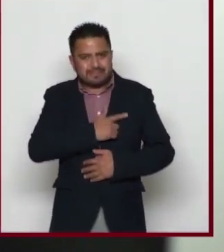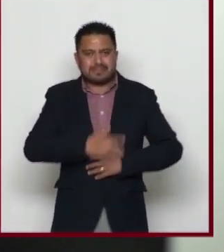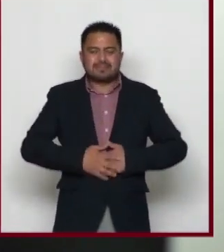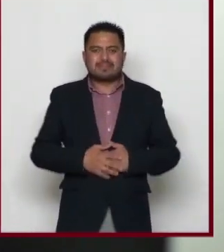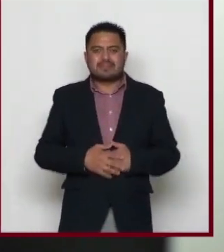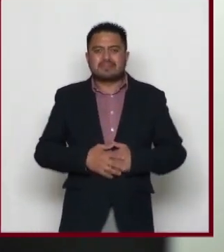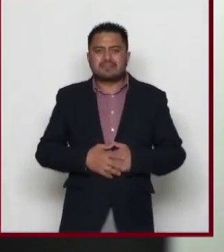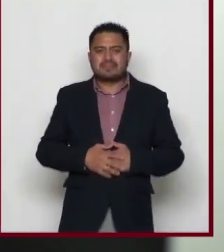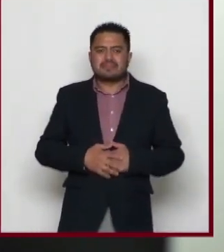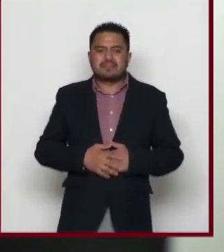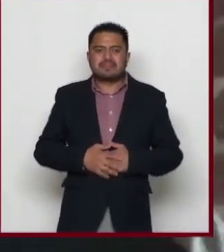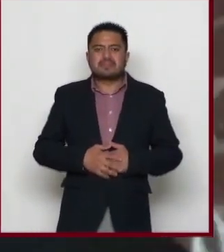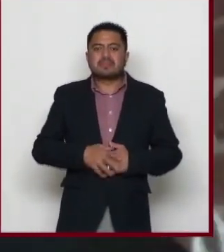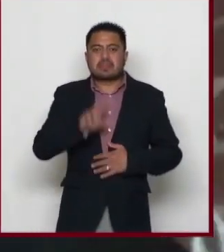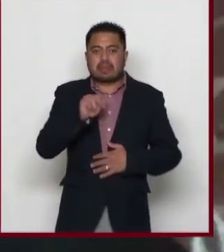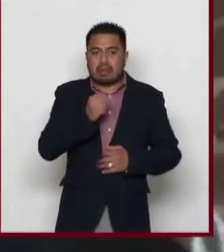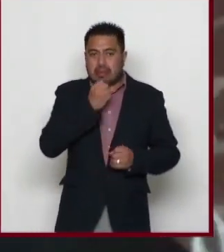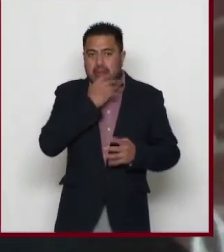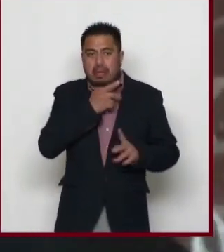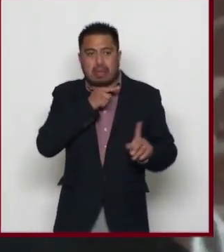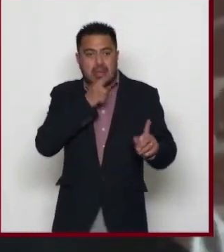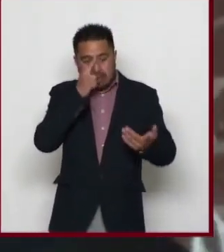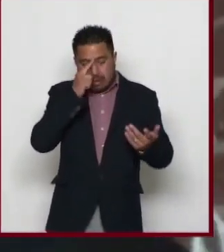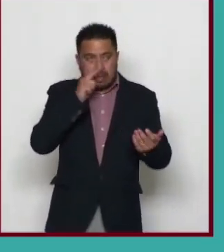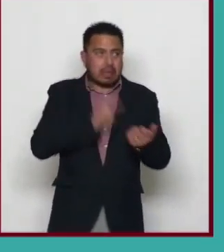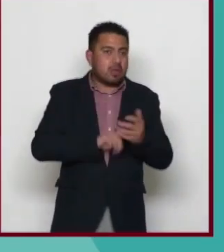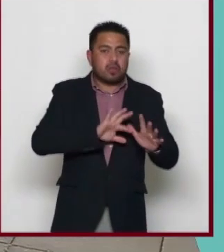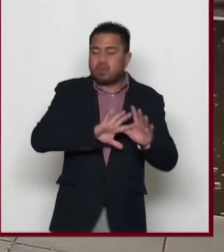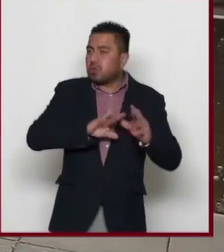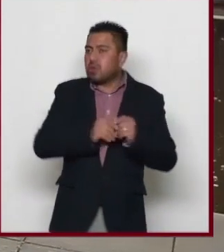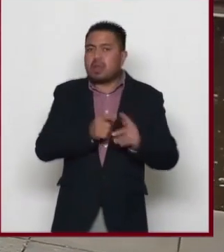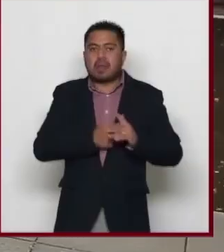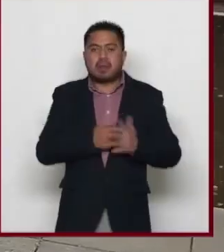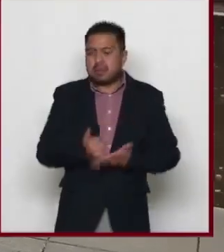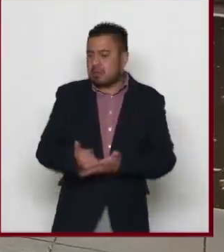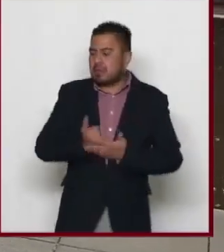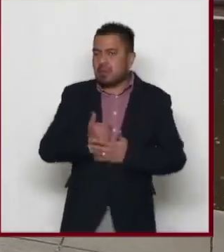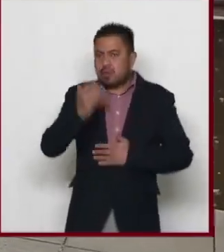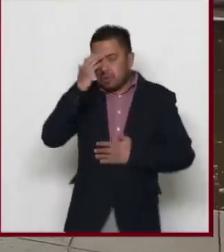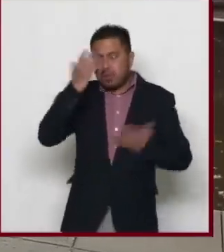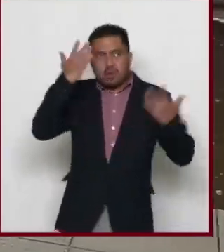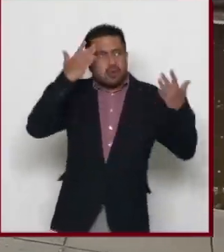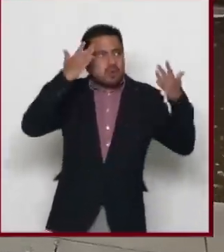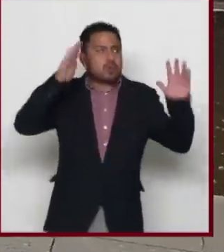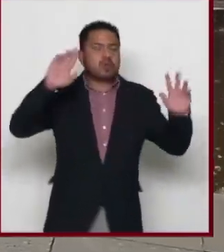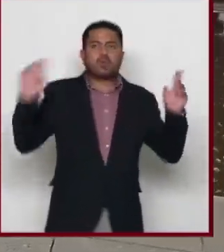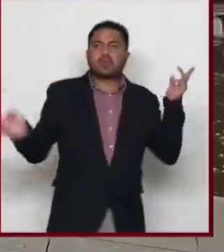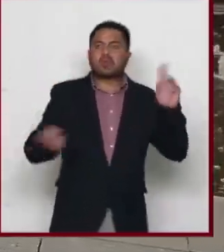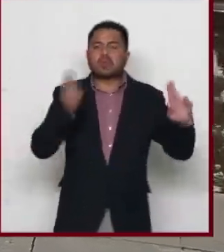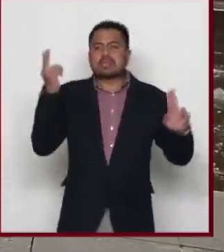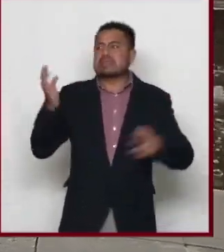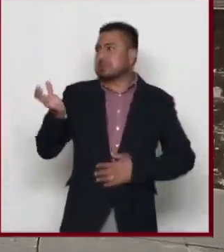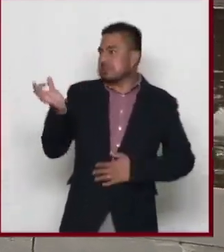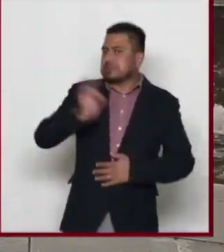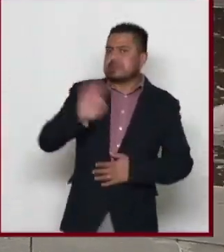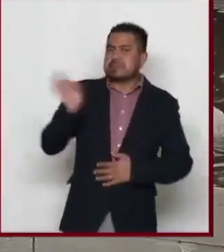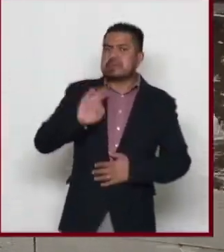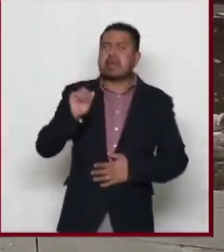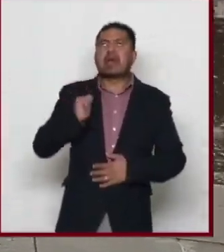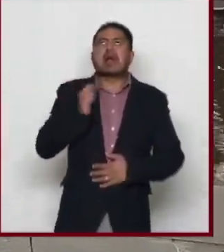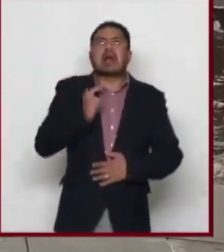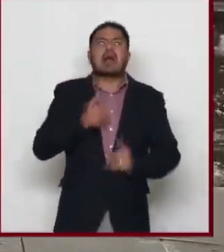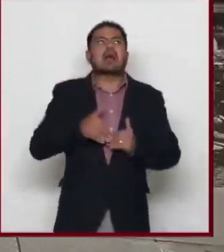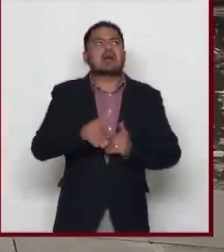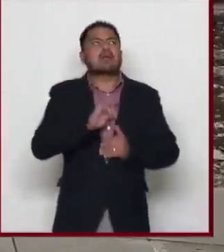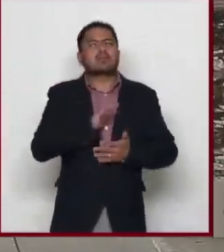en TV. Con todo gusto. No puedo creer todo lo que las matemáticas nos han ayudado a conocer